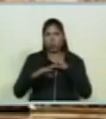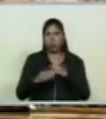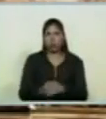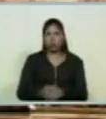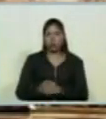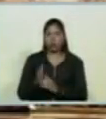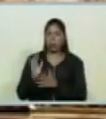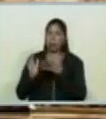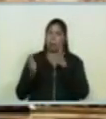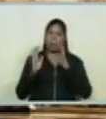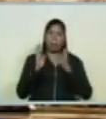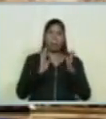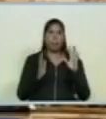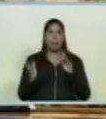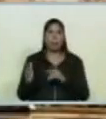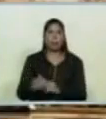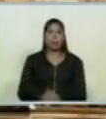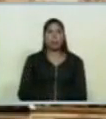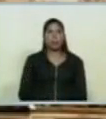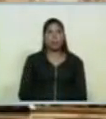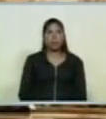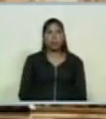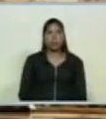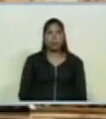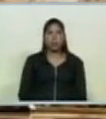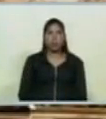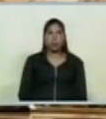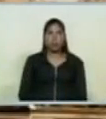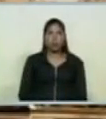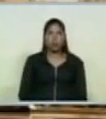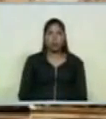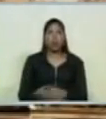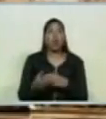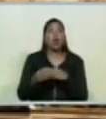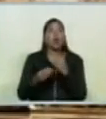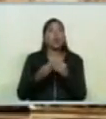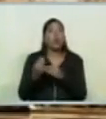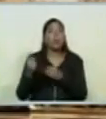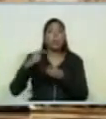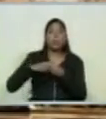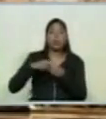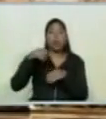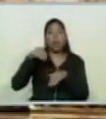Si no, no hubiéramos logrado que ellos se incorporaran a las elecciones. Lo logramos es por el diálogo que tenemos.